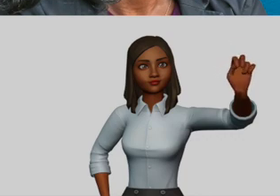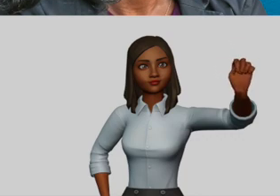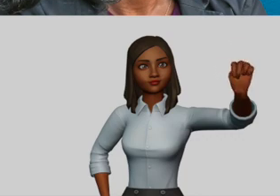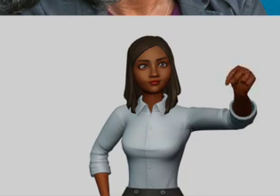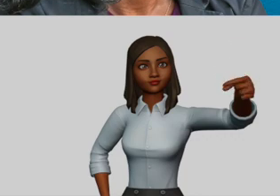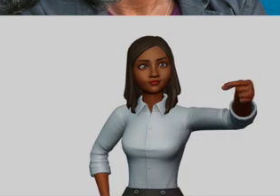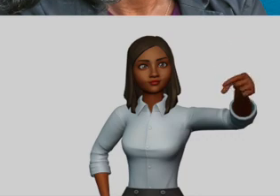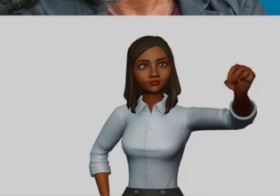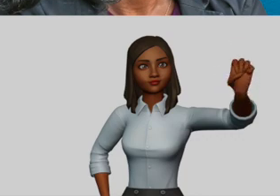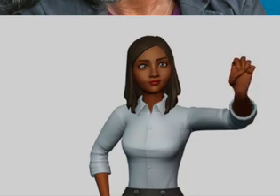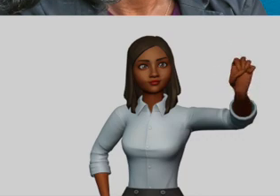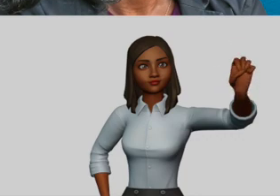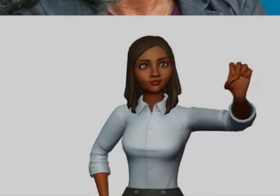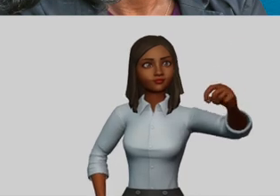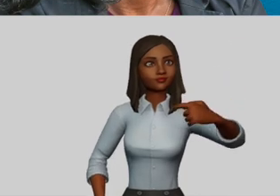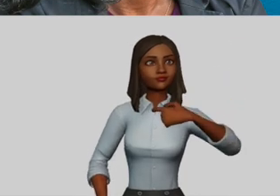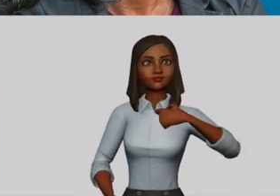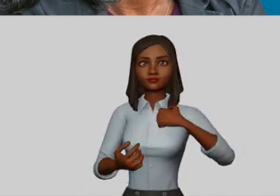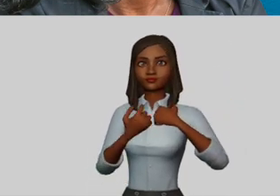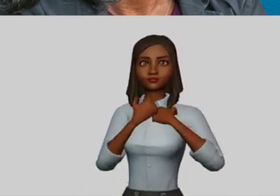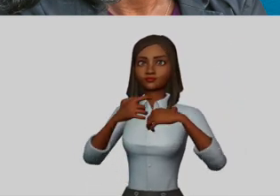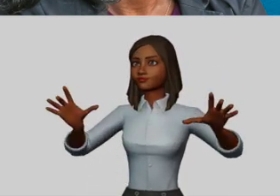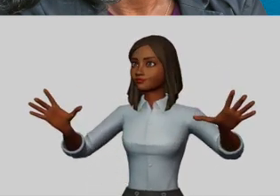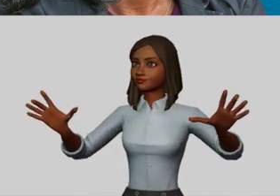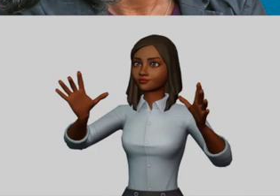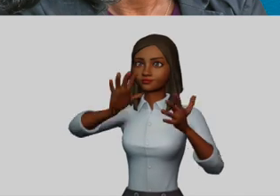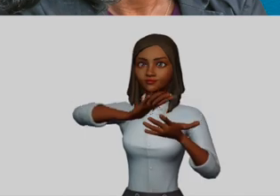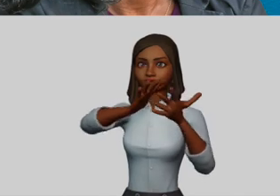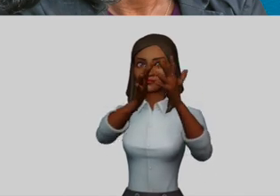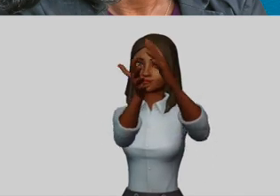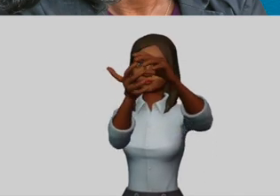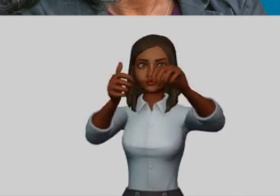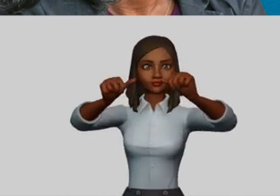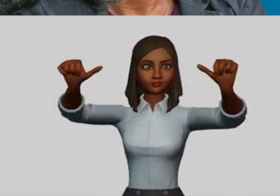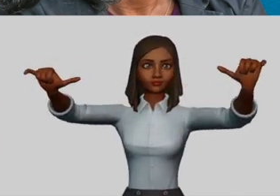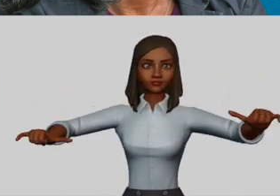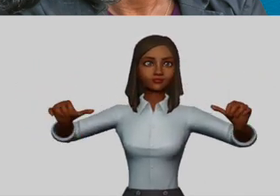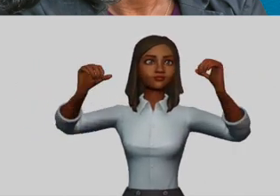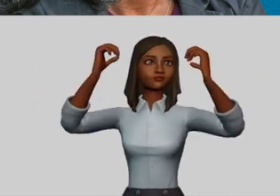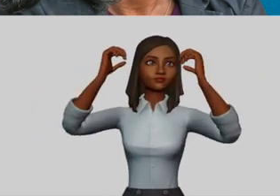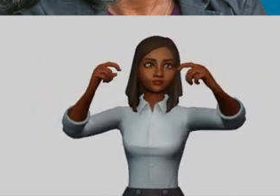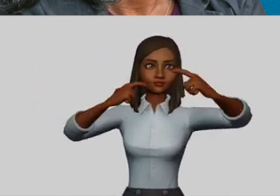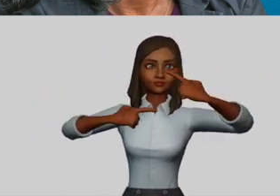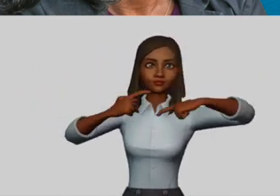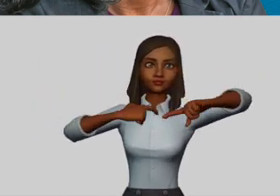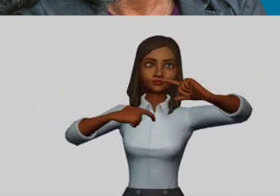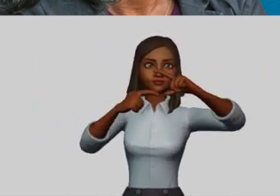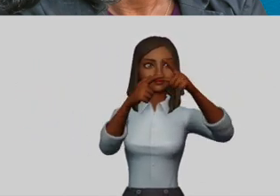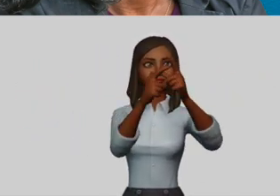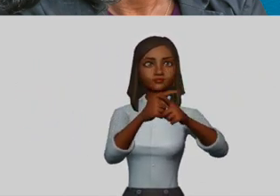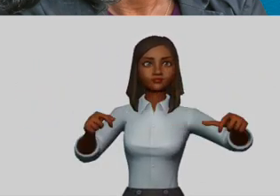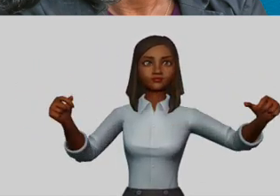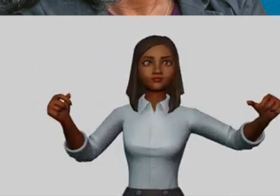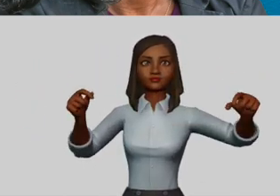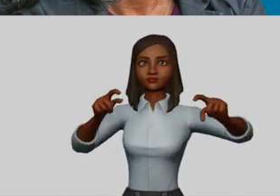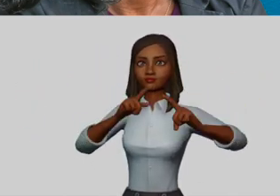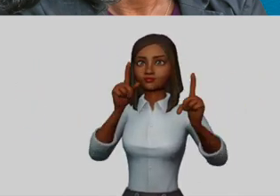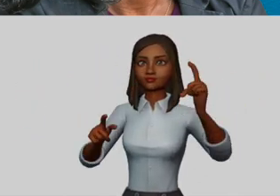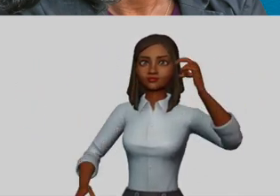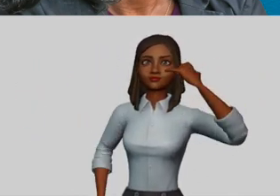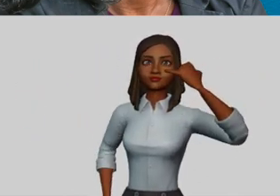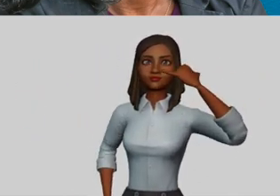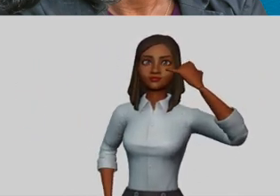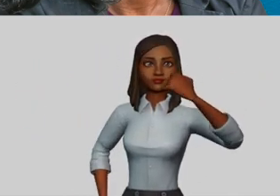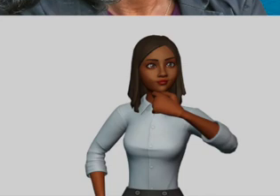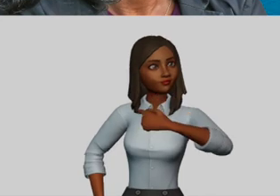tú vas a ganar más dinero siendo un Uber que lo que tú estás haciendo ahora. Y le dolió, a mi papá le dolió. Y